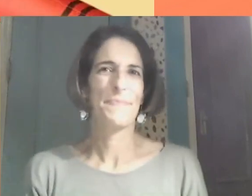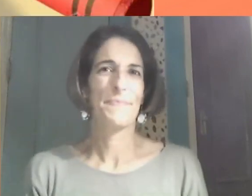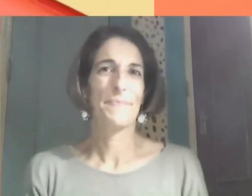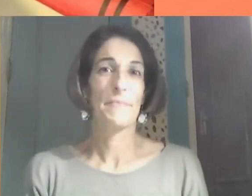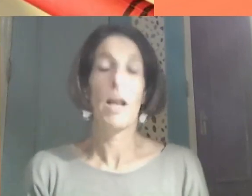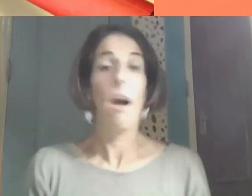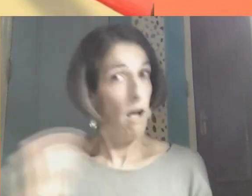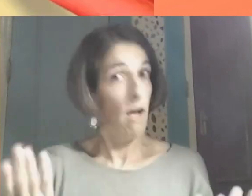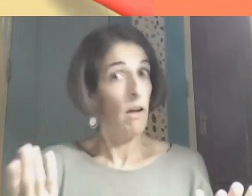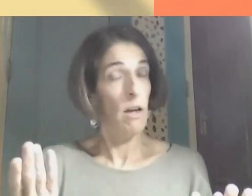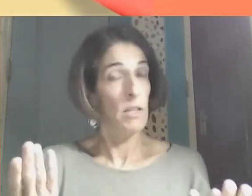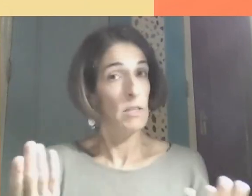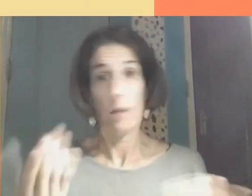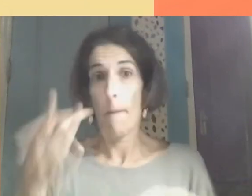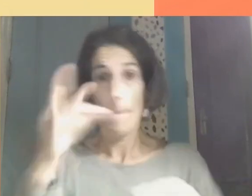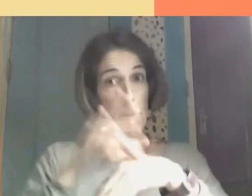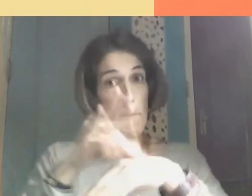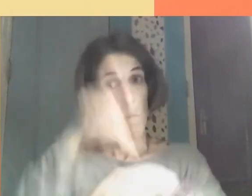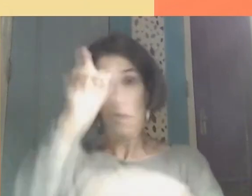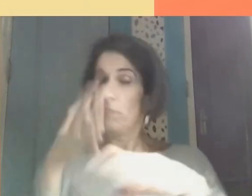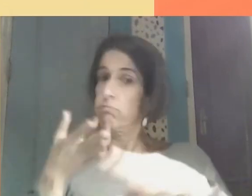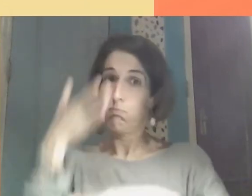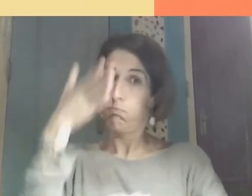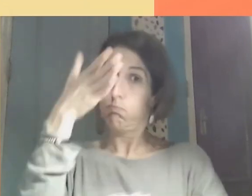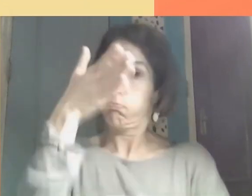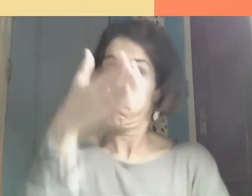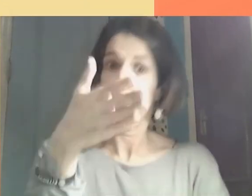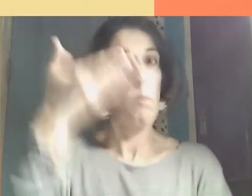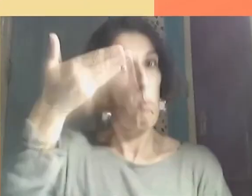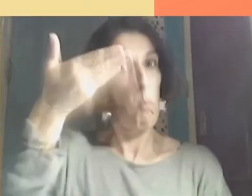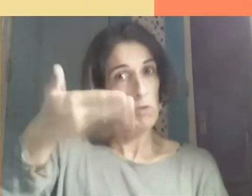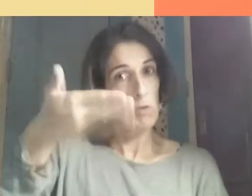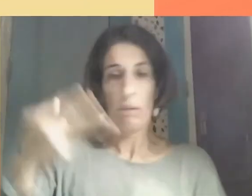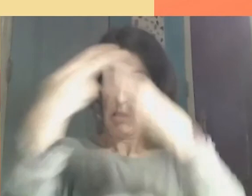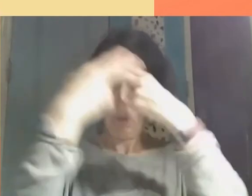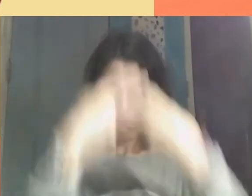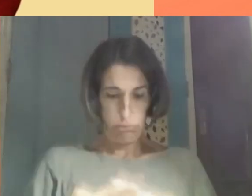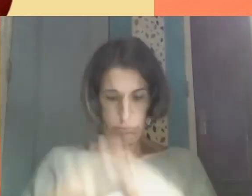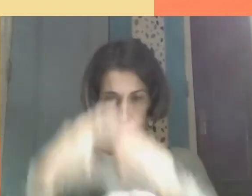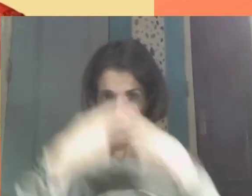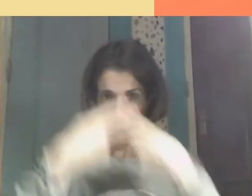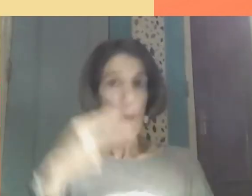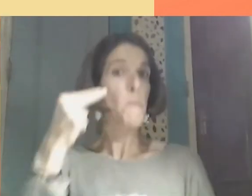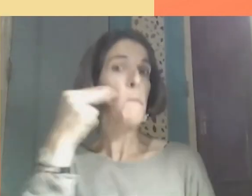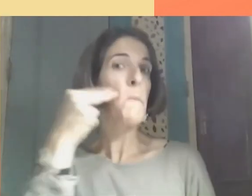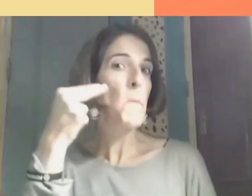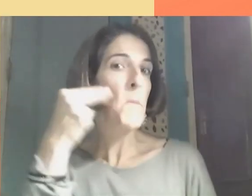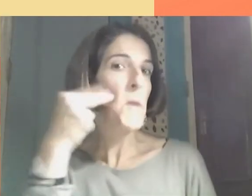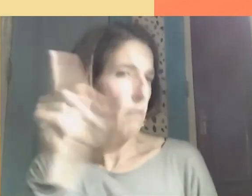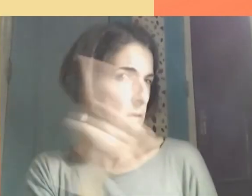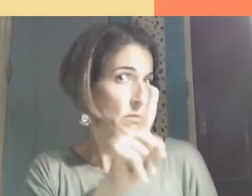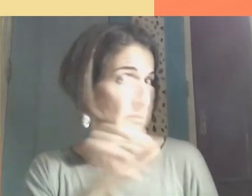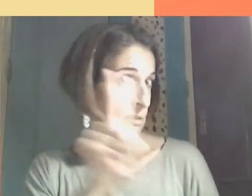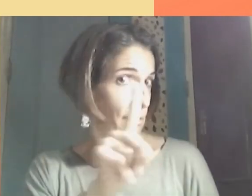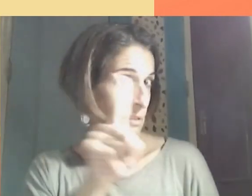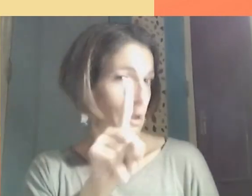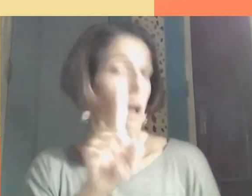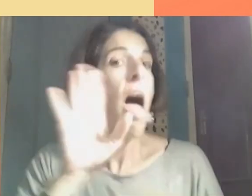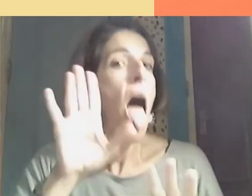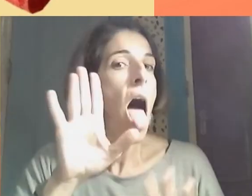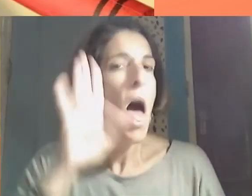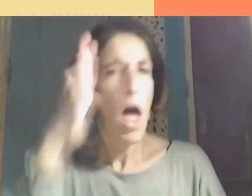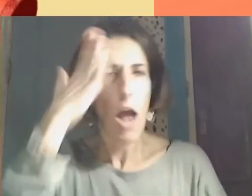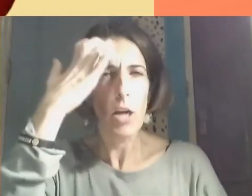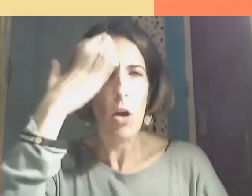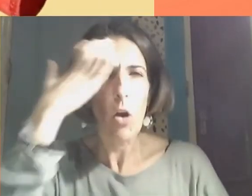tenemos que ir al médico no nos tiene que dar miedo a las revisiones médicas son muy importantes y recordar